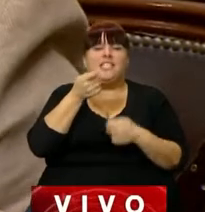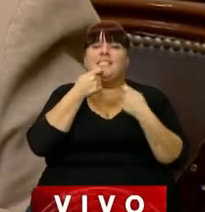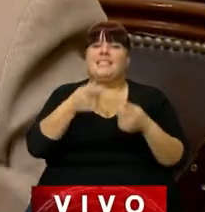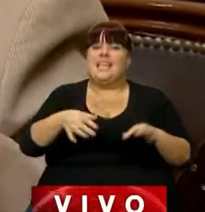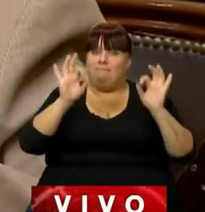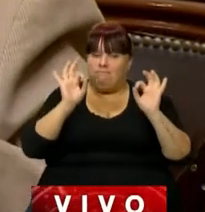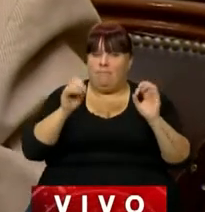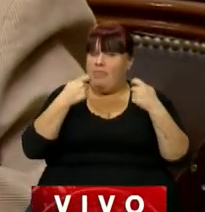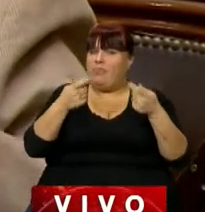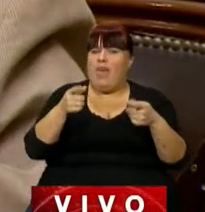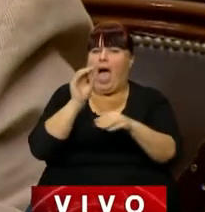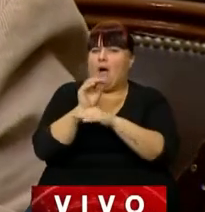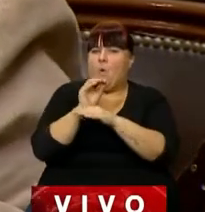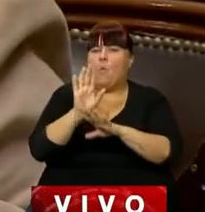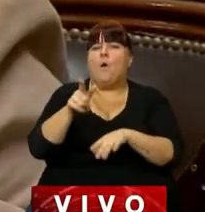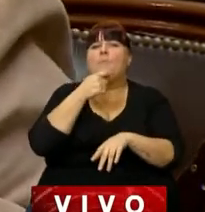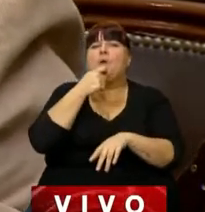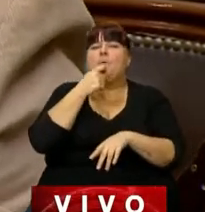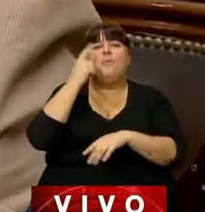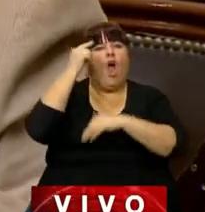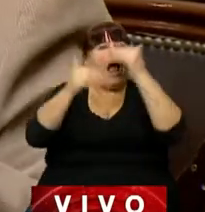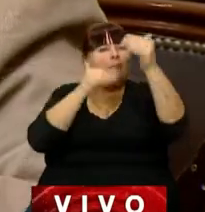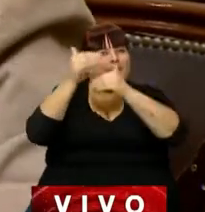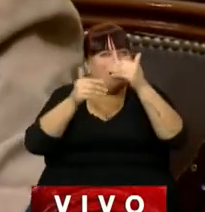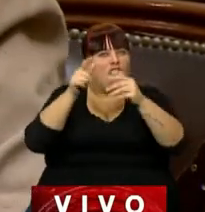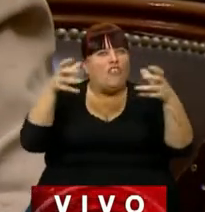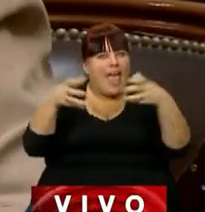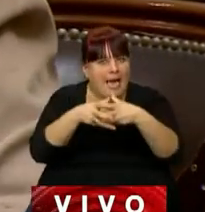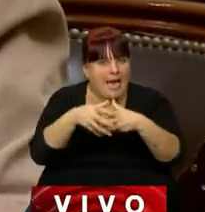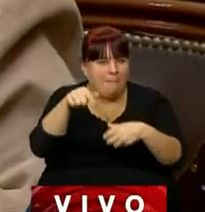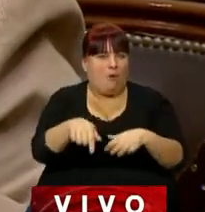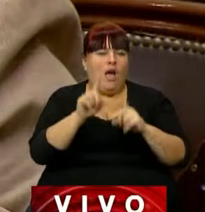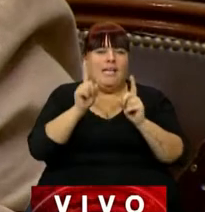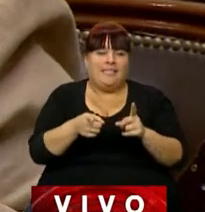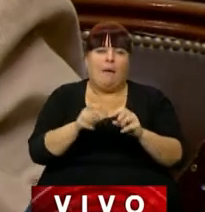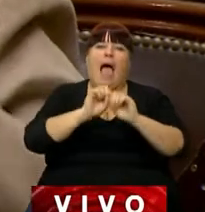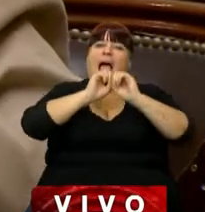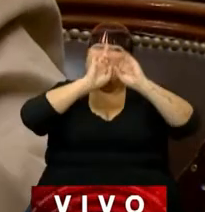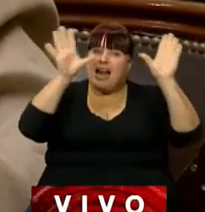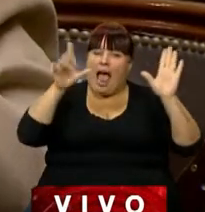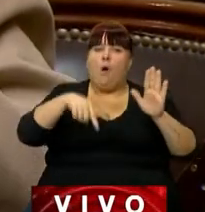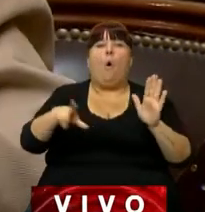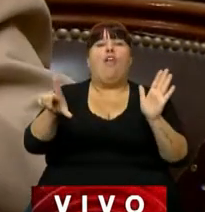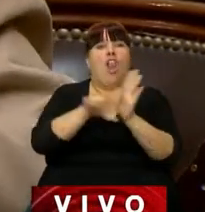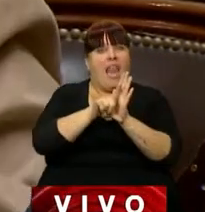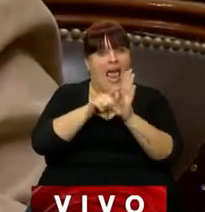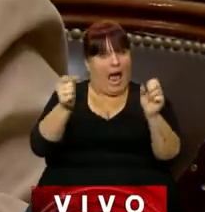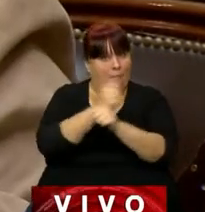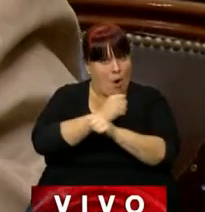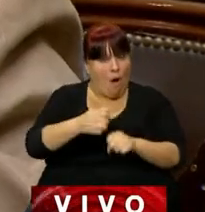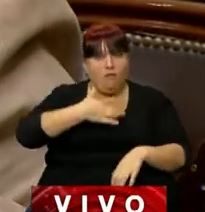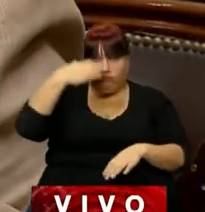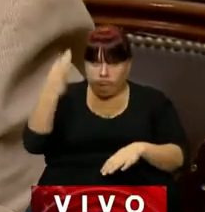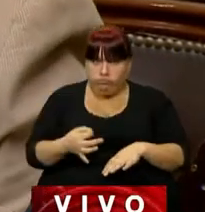cubrimos con esto la posibilidad de la capacitación de los equipos y la posibilidad de que queden claro a partir de la reglamentación y la